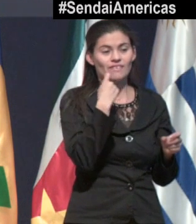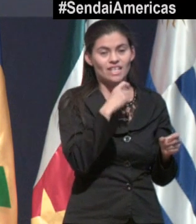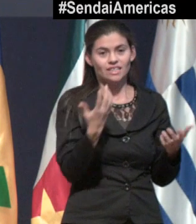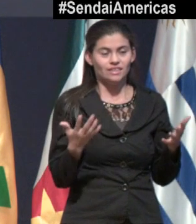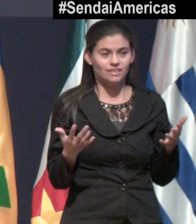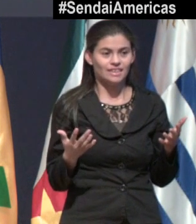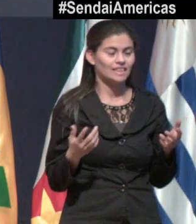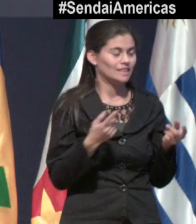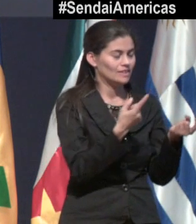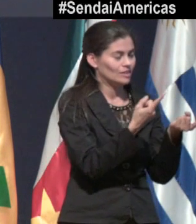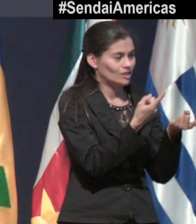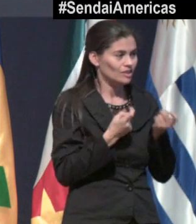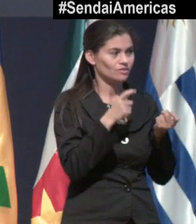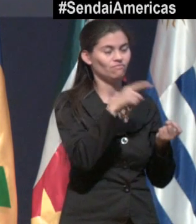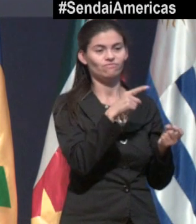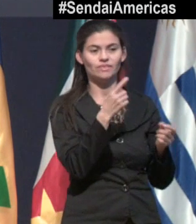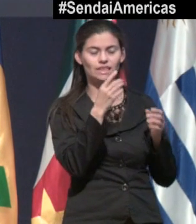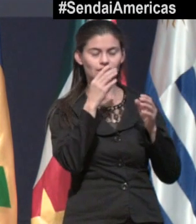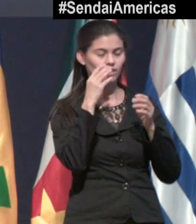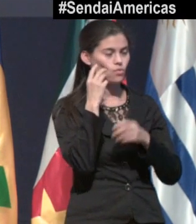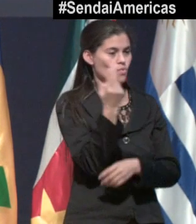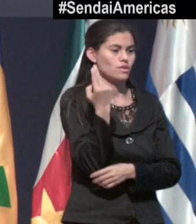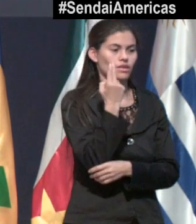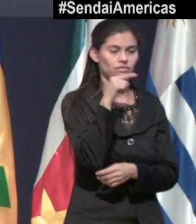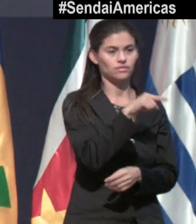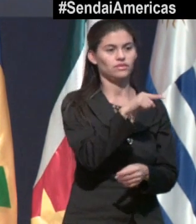de necesidad existencial.